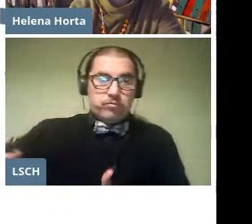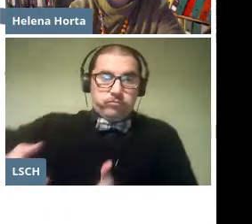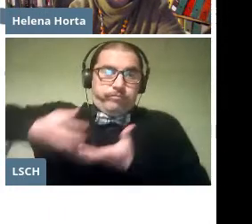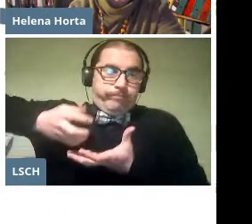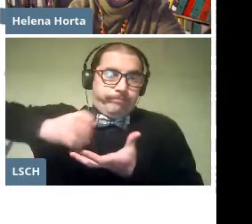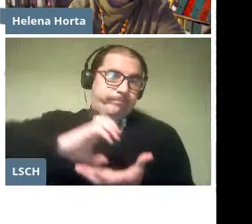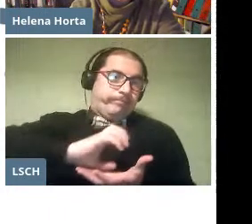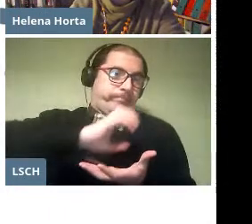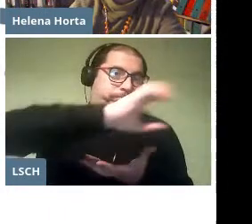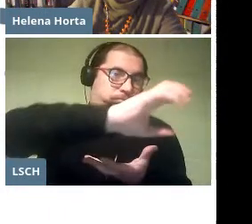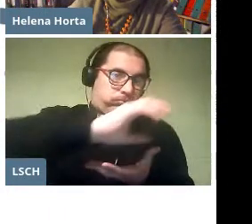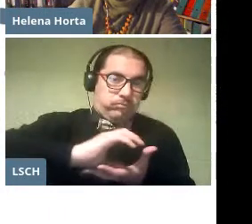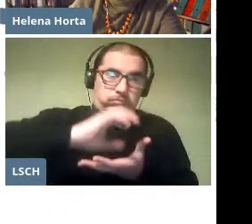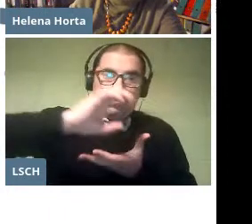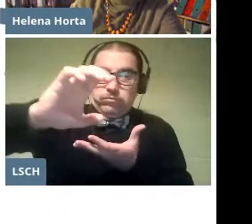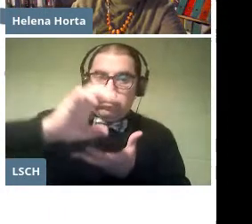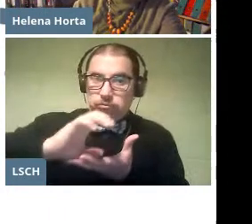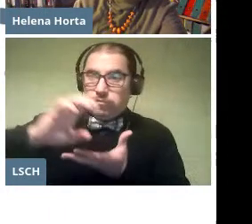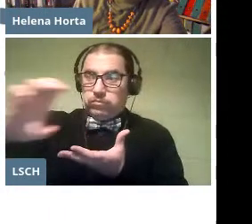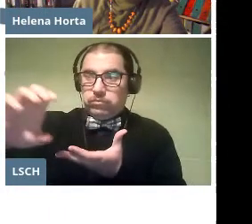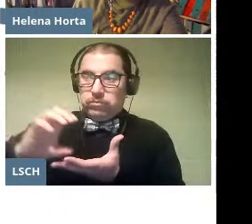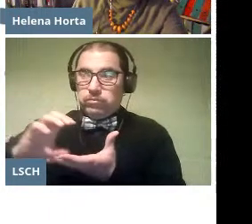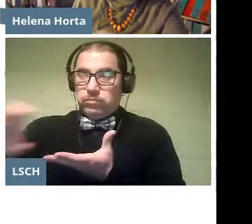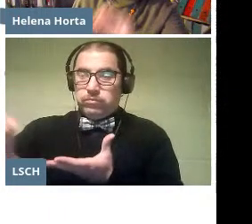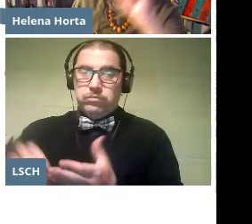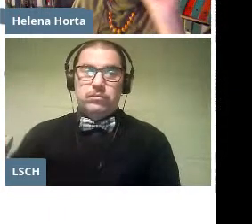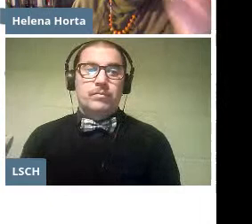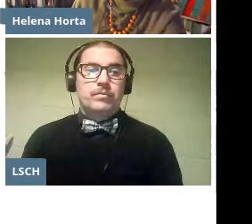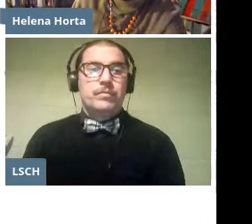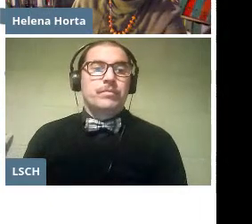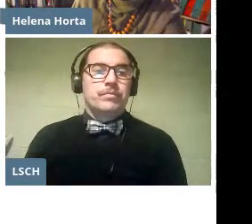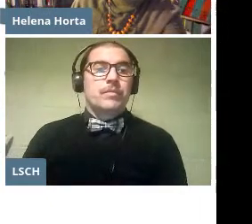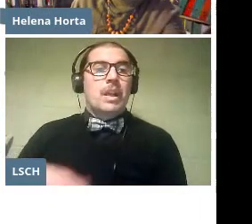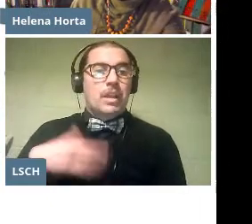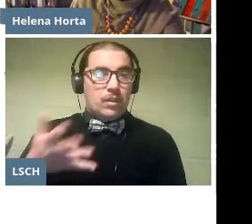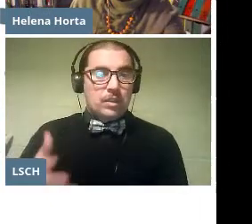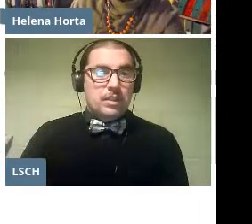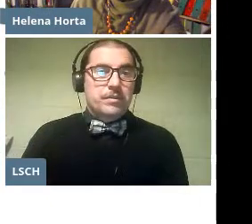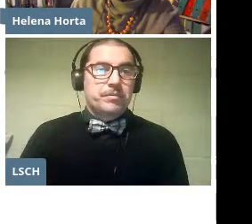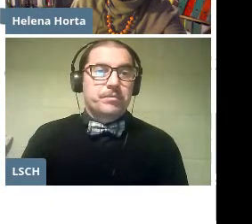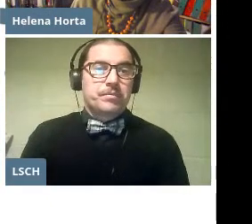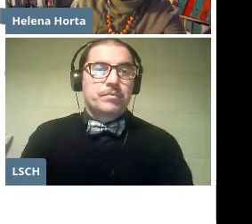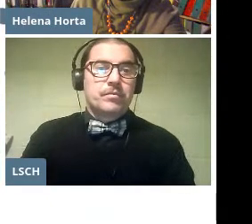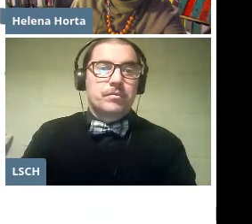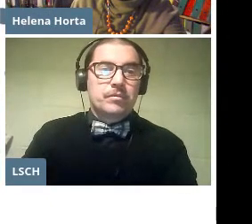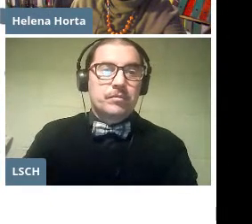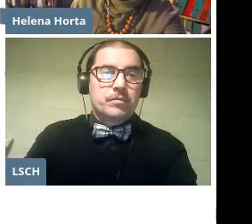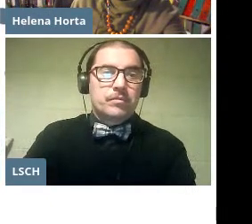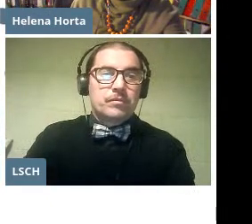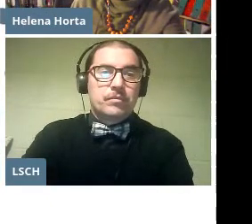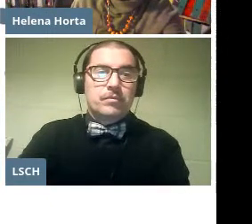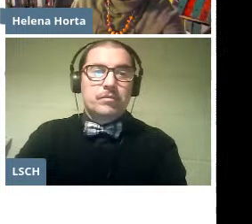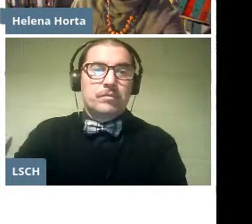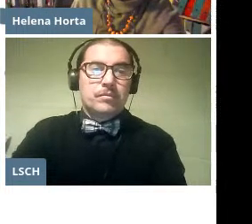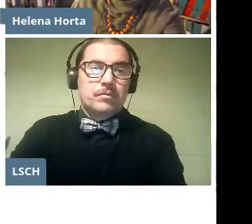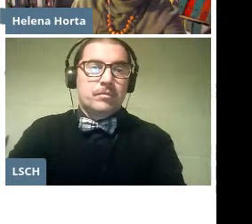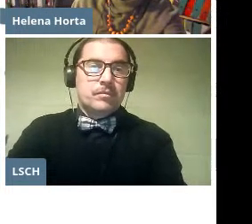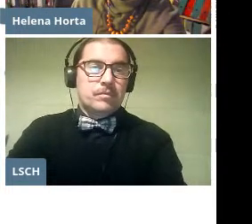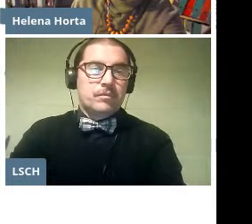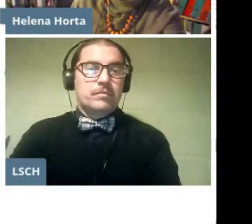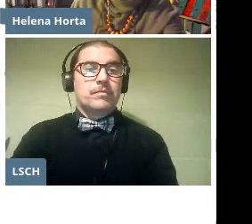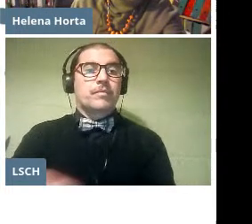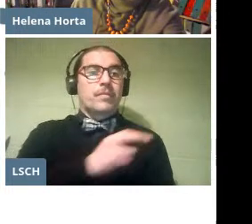la dimensión cúltica de esta sociedad. En aquel entonces era importante que el jefe